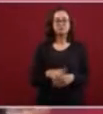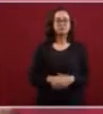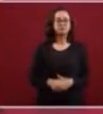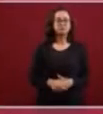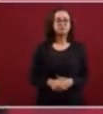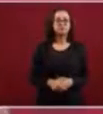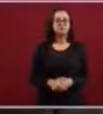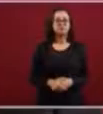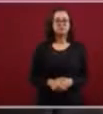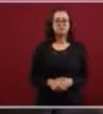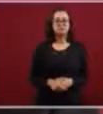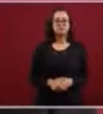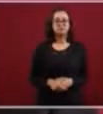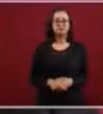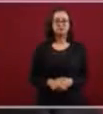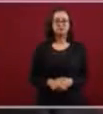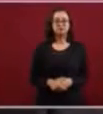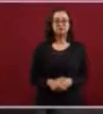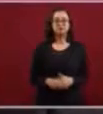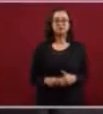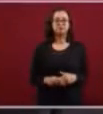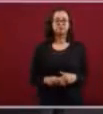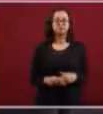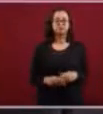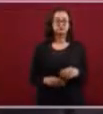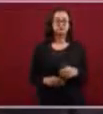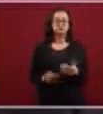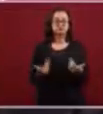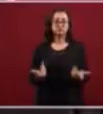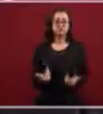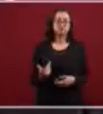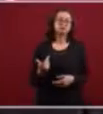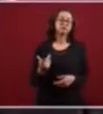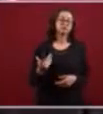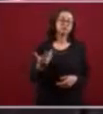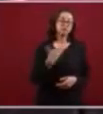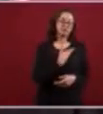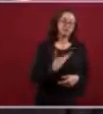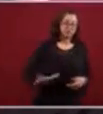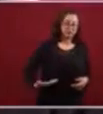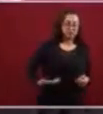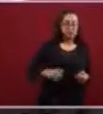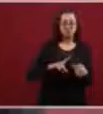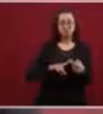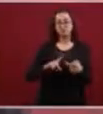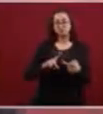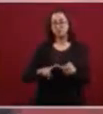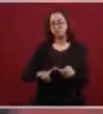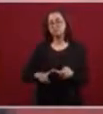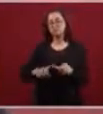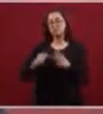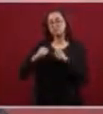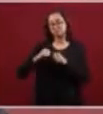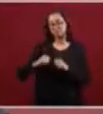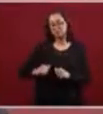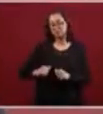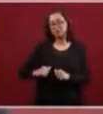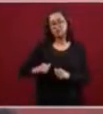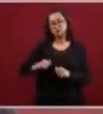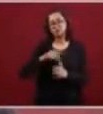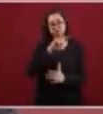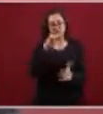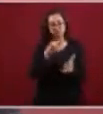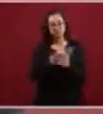tanto en el Ejecutivo como en el Legislativo, como en el Judicial. Ya hemos hablado de